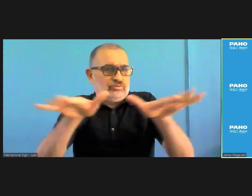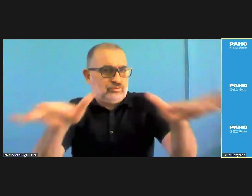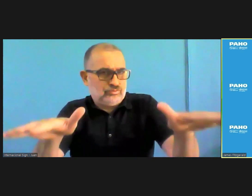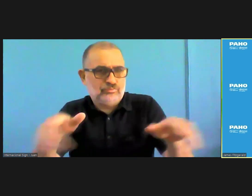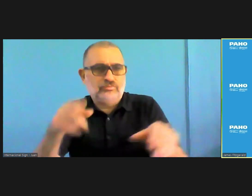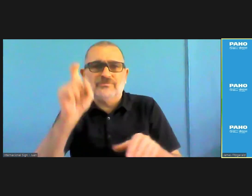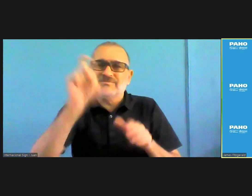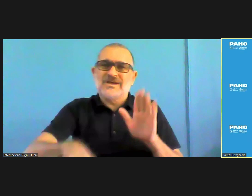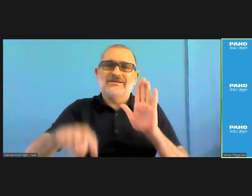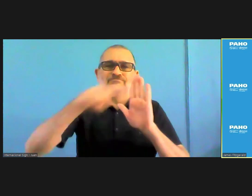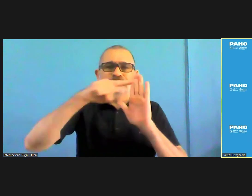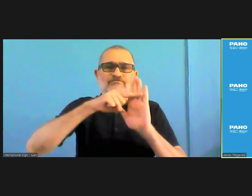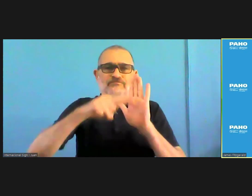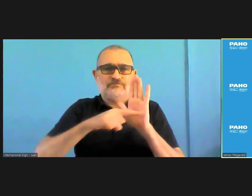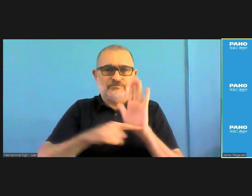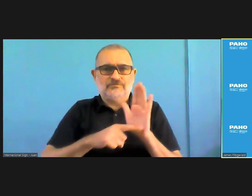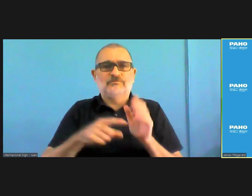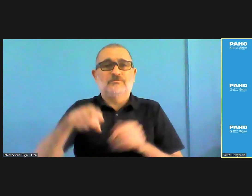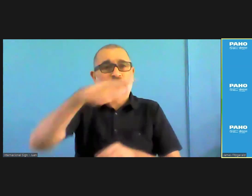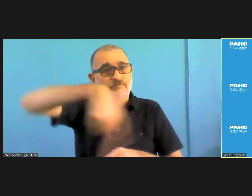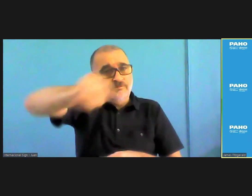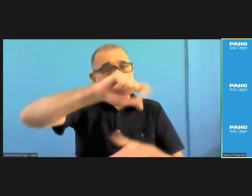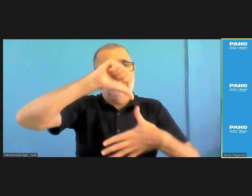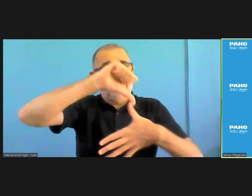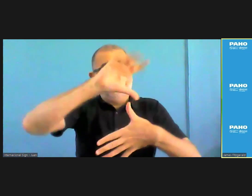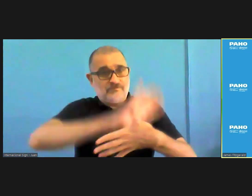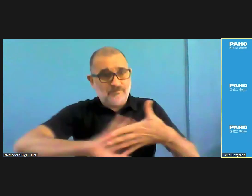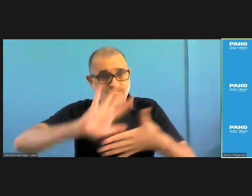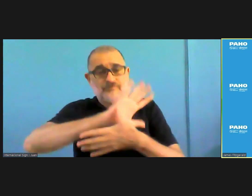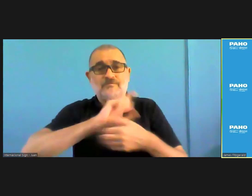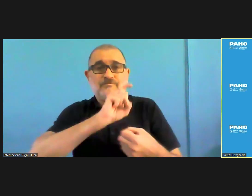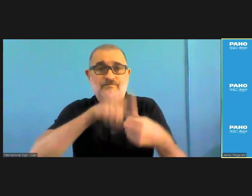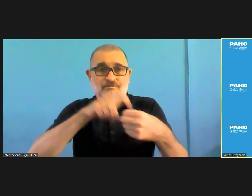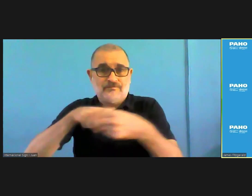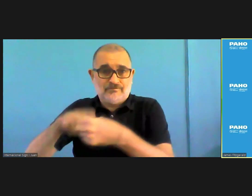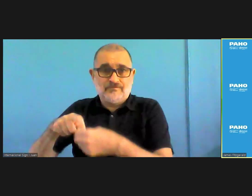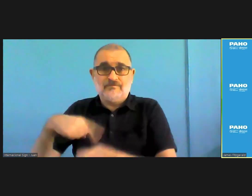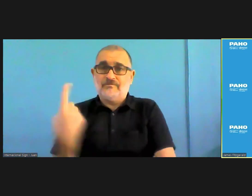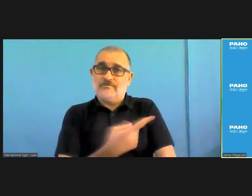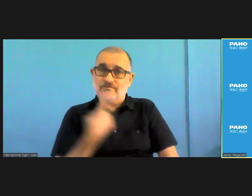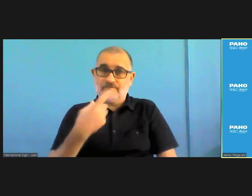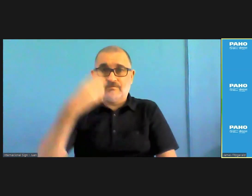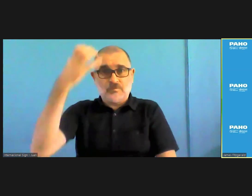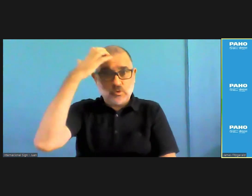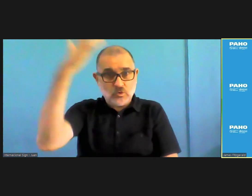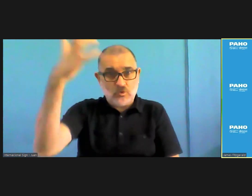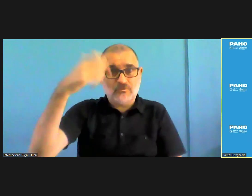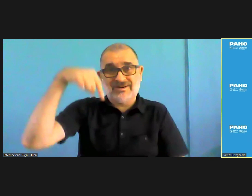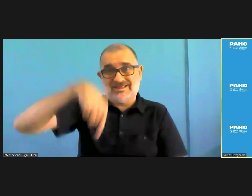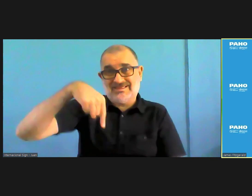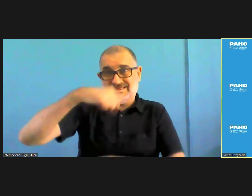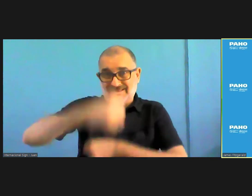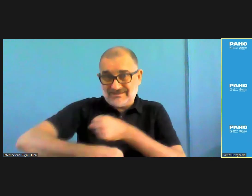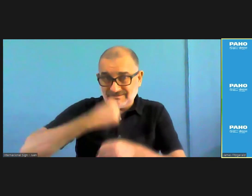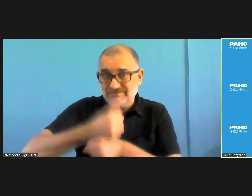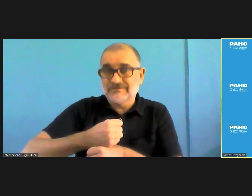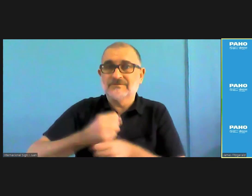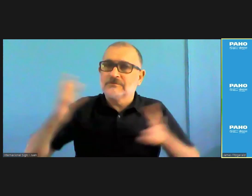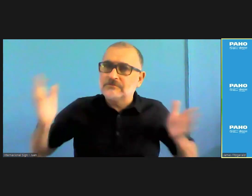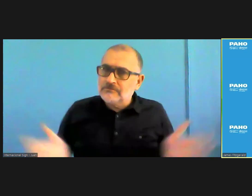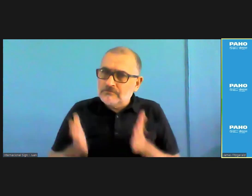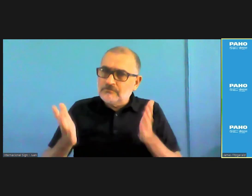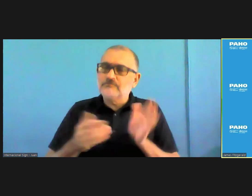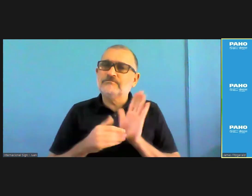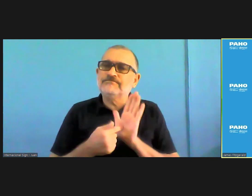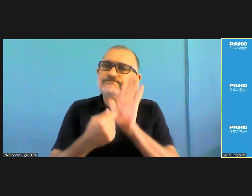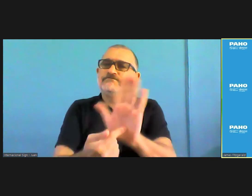que renueven su compromiso con las recomendaciones de la Comisión de Alto Nivel dirigida por la presidenta Bachelet en el 2019